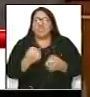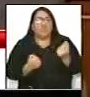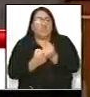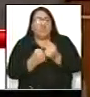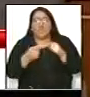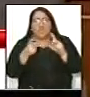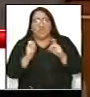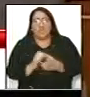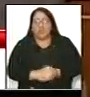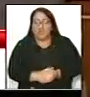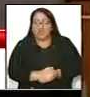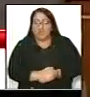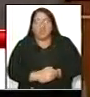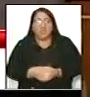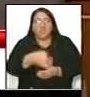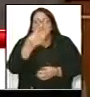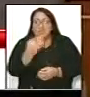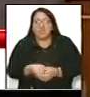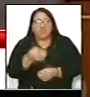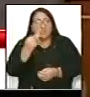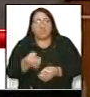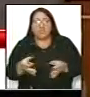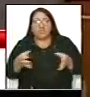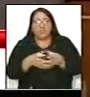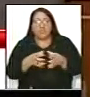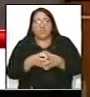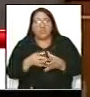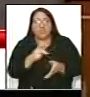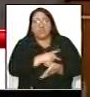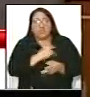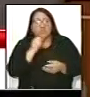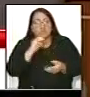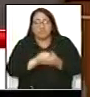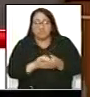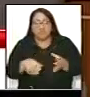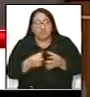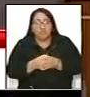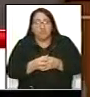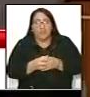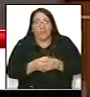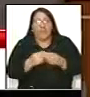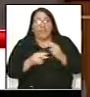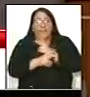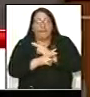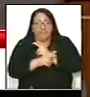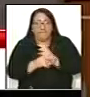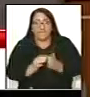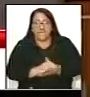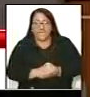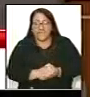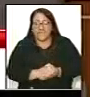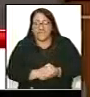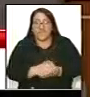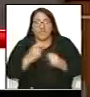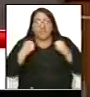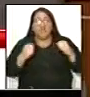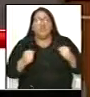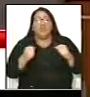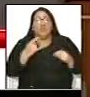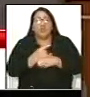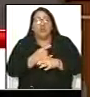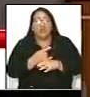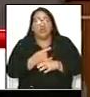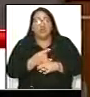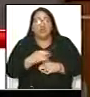causa. Siempre Fuerza Popular está en la causa de Venezuela y su lucha contra